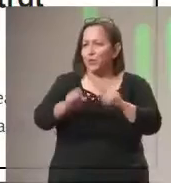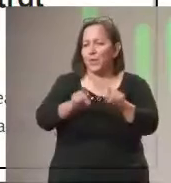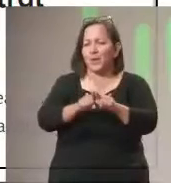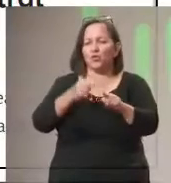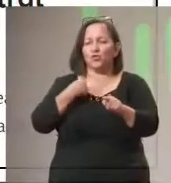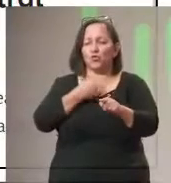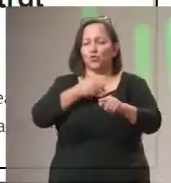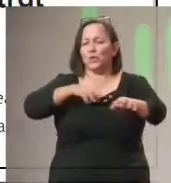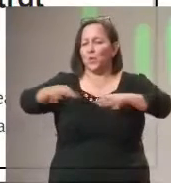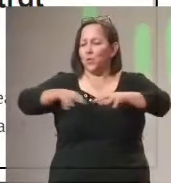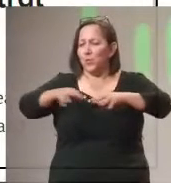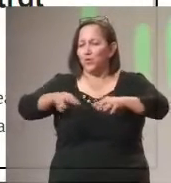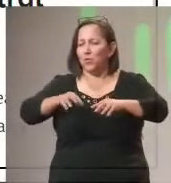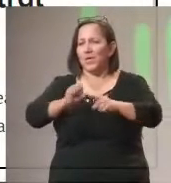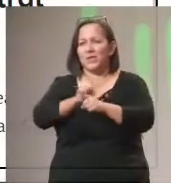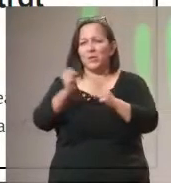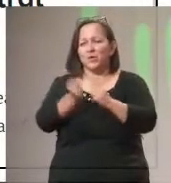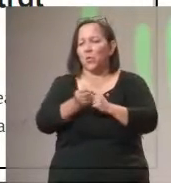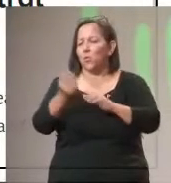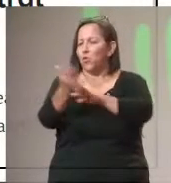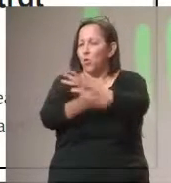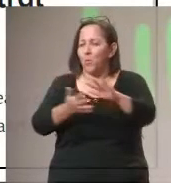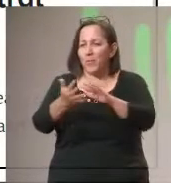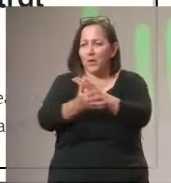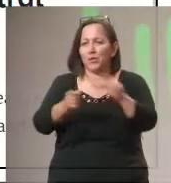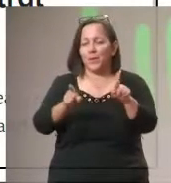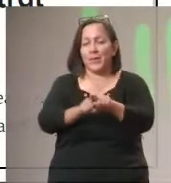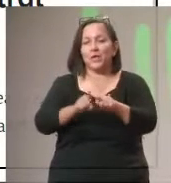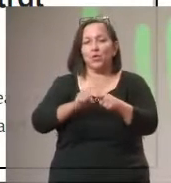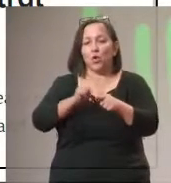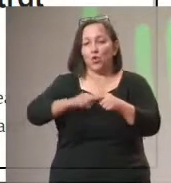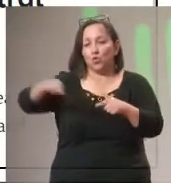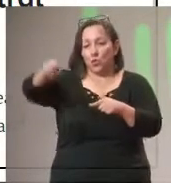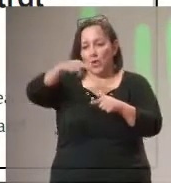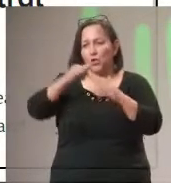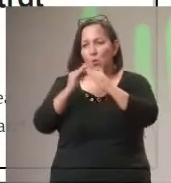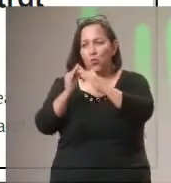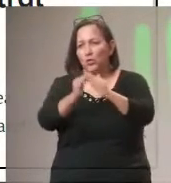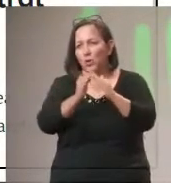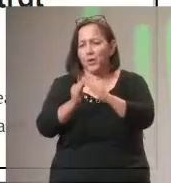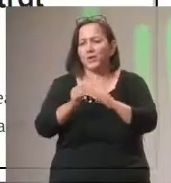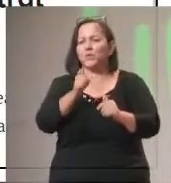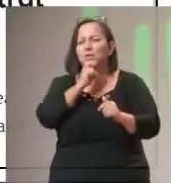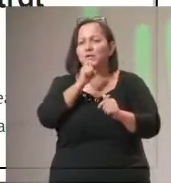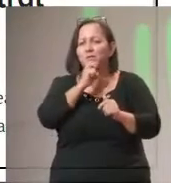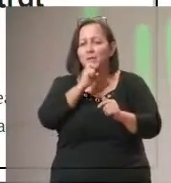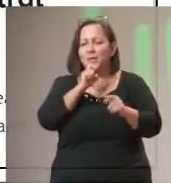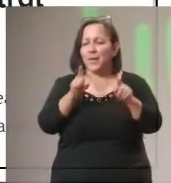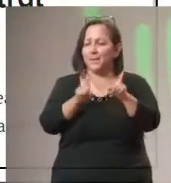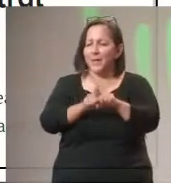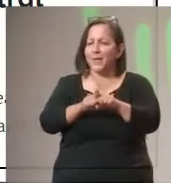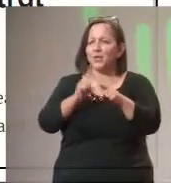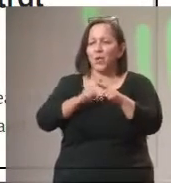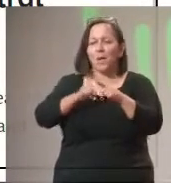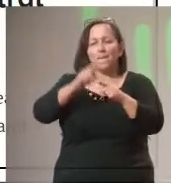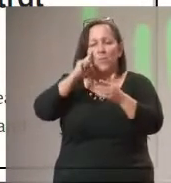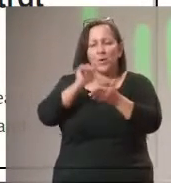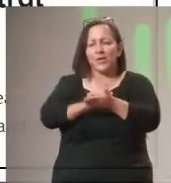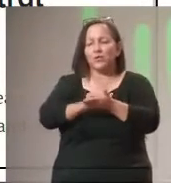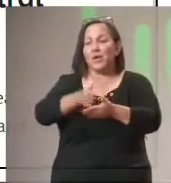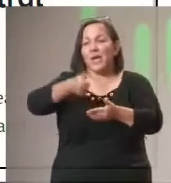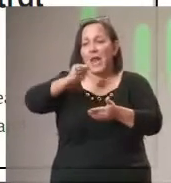escenario muy, muy complejo. Eso la sociedad civil debería entenderlo muy bien. Es un escenario muy, muy complejo y por ende la distribución del agua